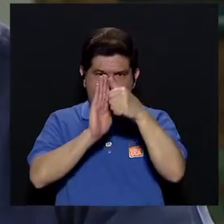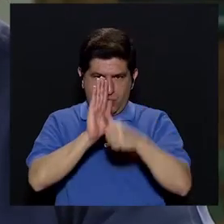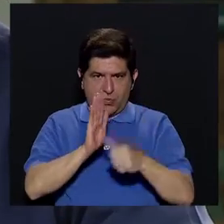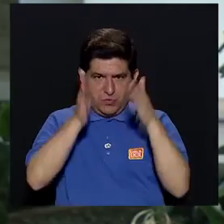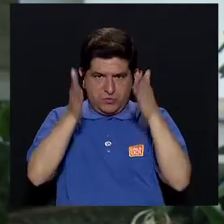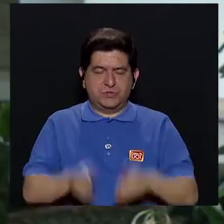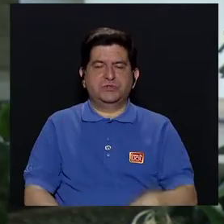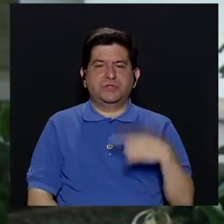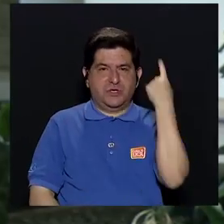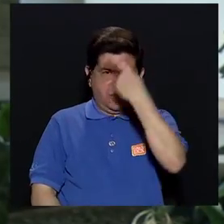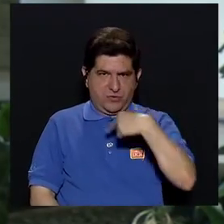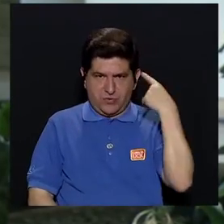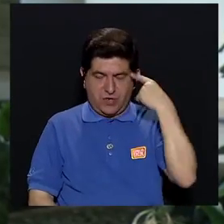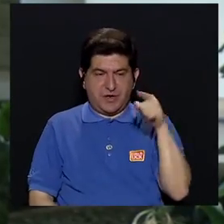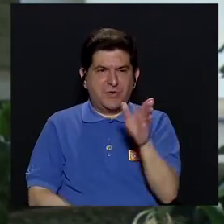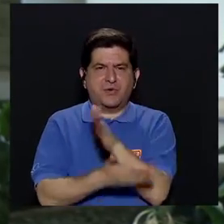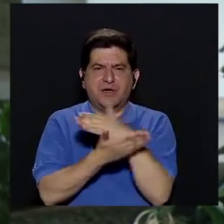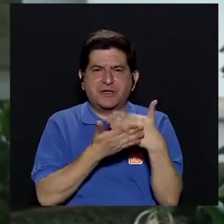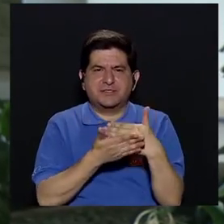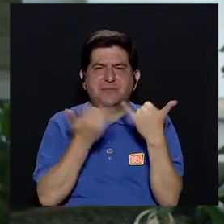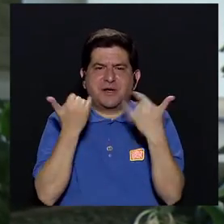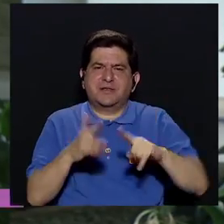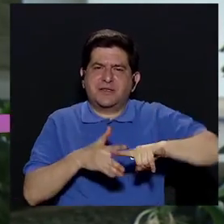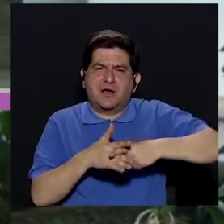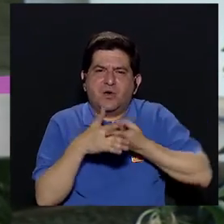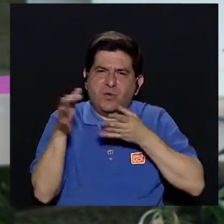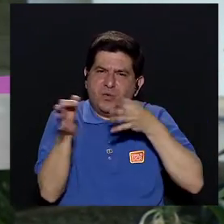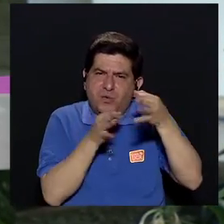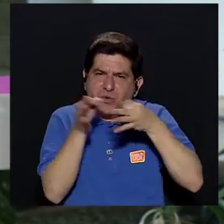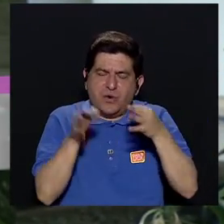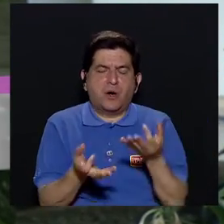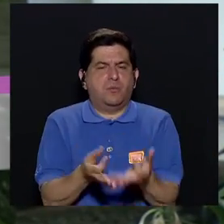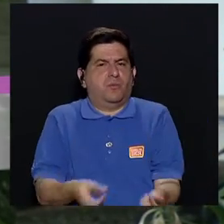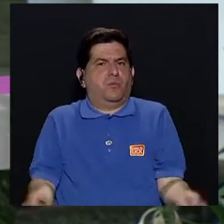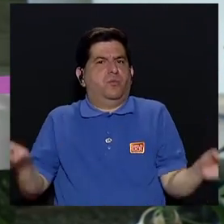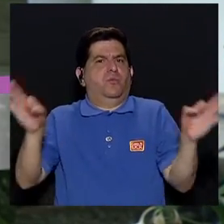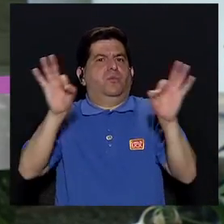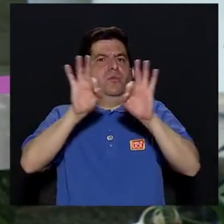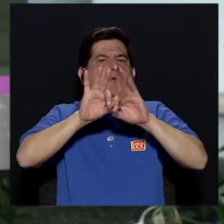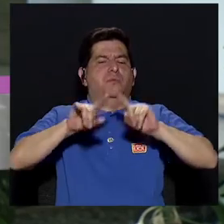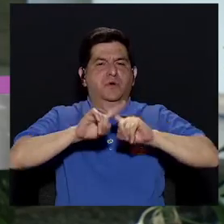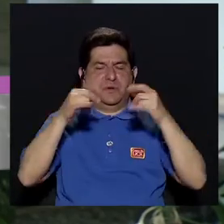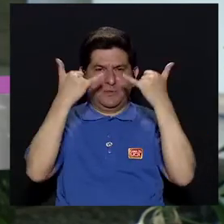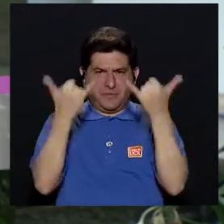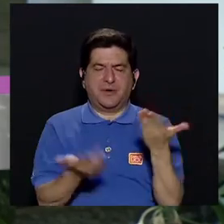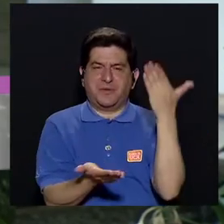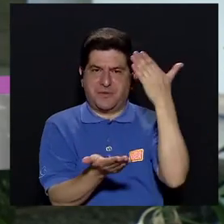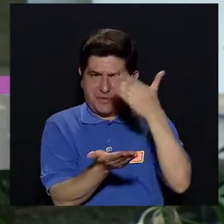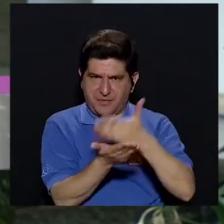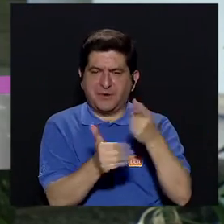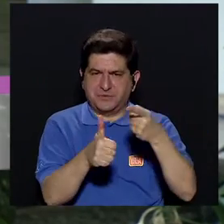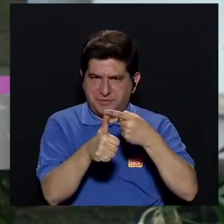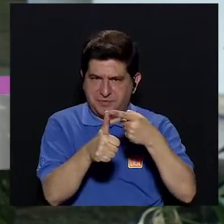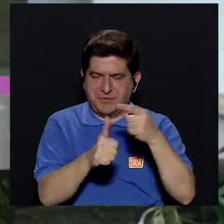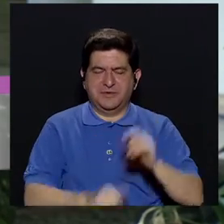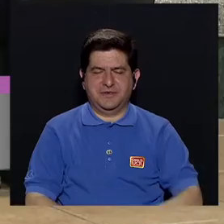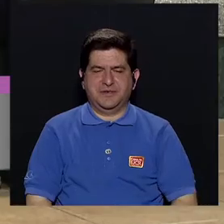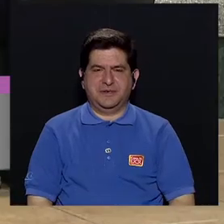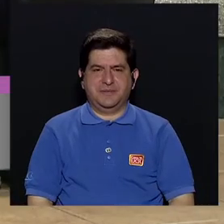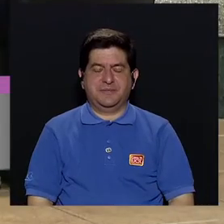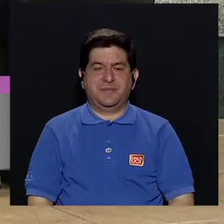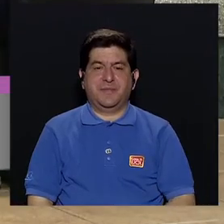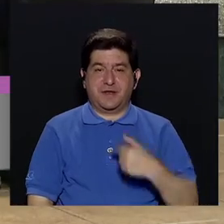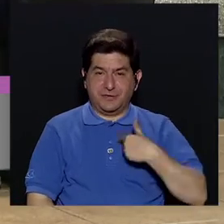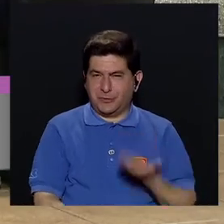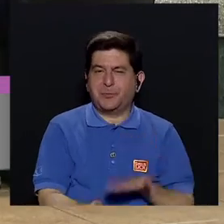cirujano maxilofacial. Doctor, me parece que esta parte que usted va a comenzar a explicar es muy importante, pero en este momento tenemos que ir a una primera pausa.